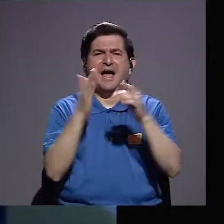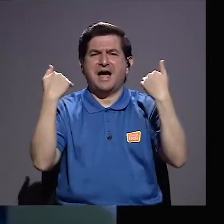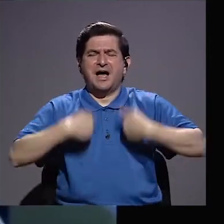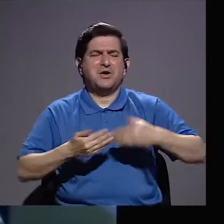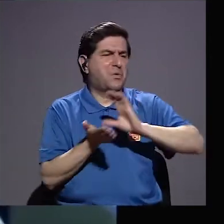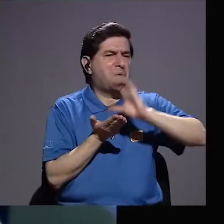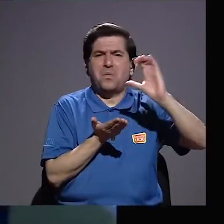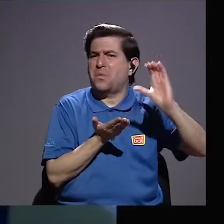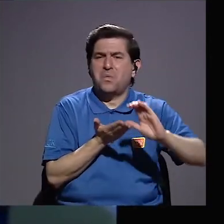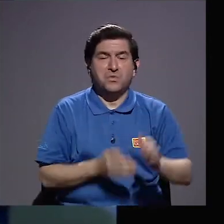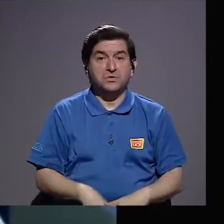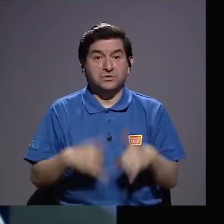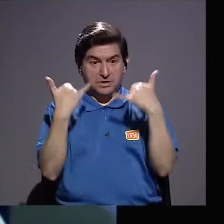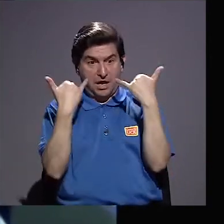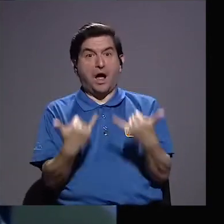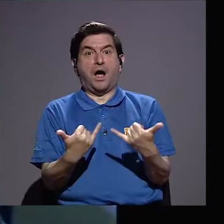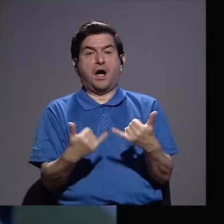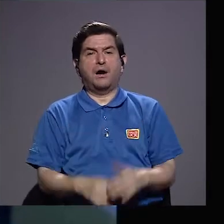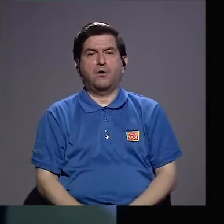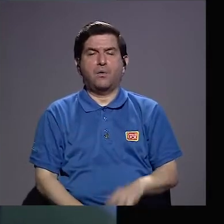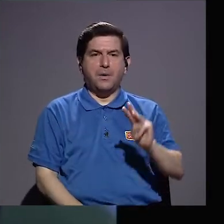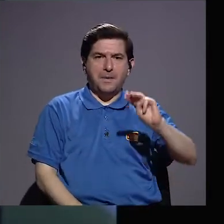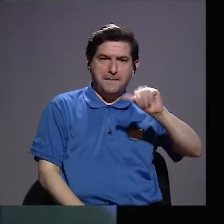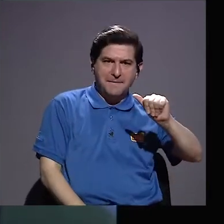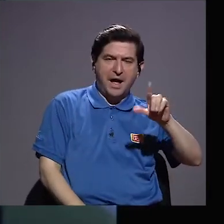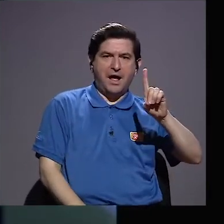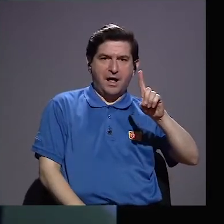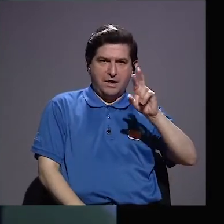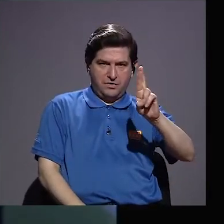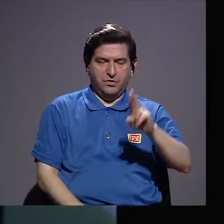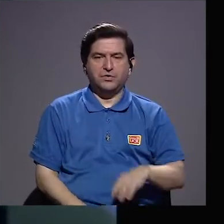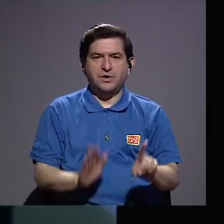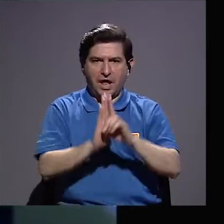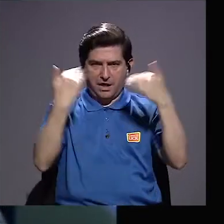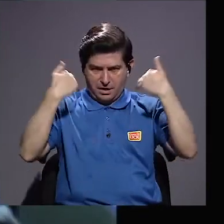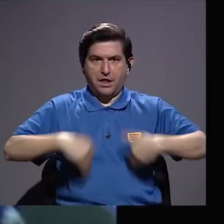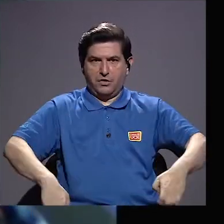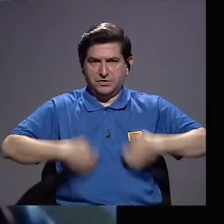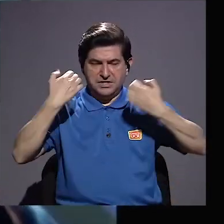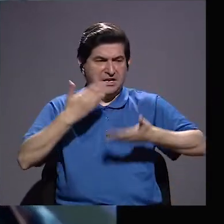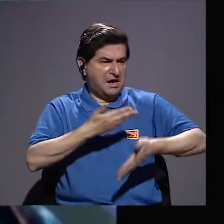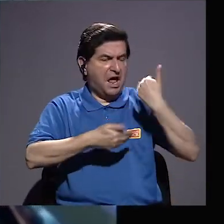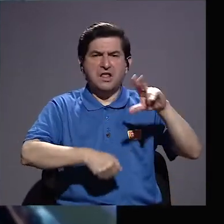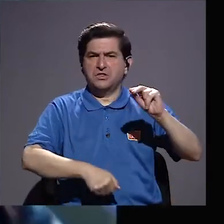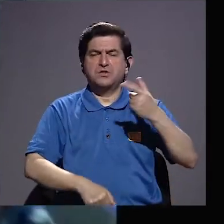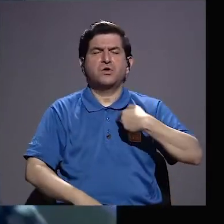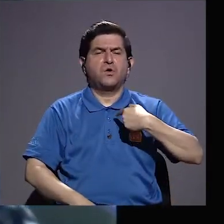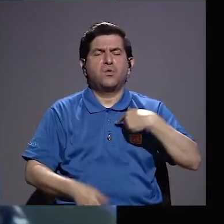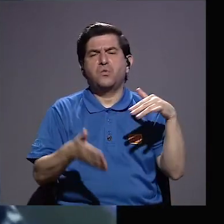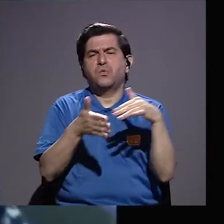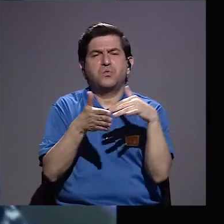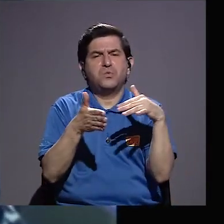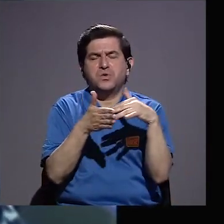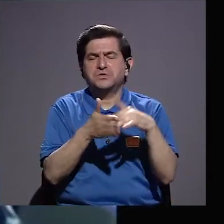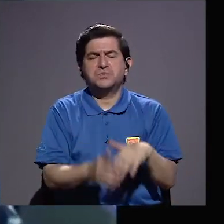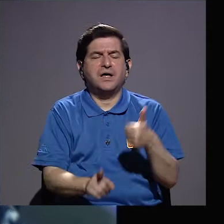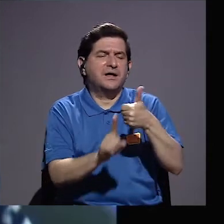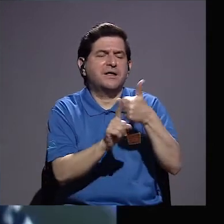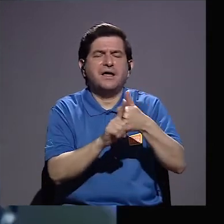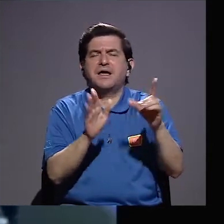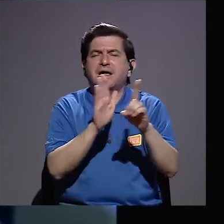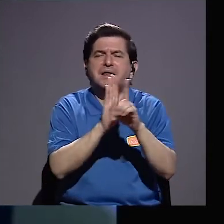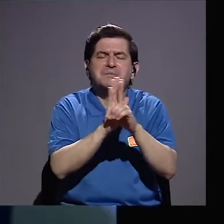cursos, no hay como hay ahora que hay maestrías y doctorados en derechos humanos, no había nada, uno podía estudiar más como del mismo derecho y